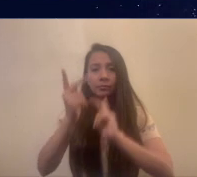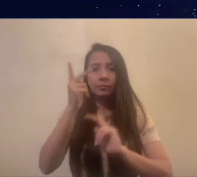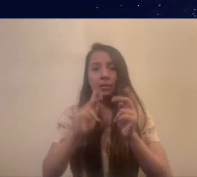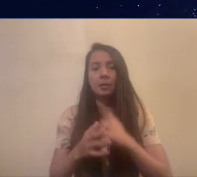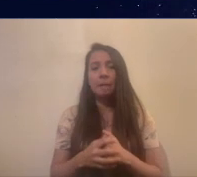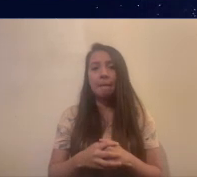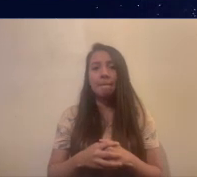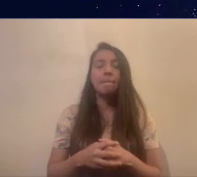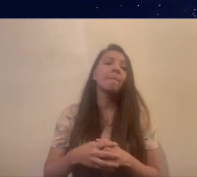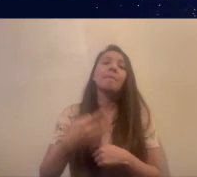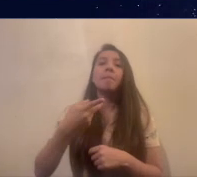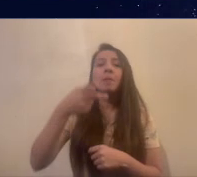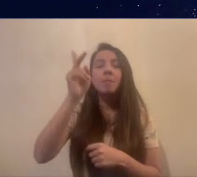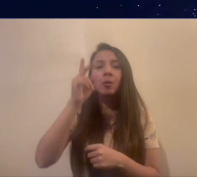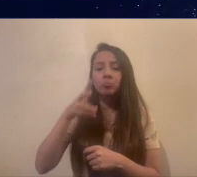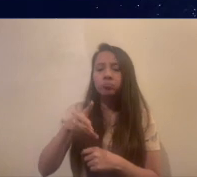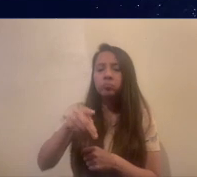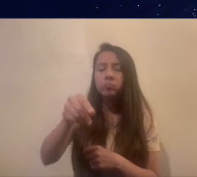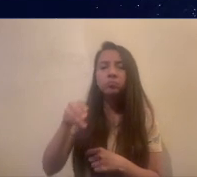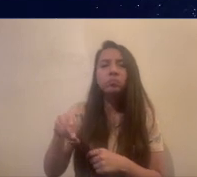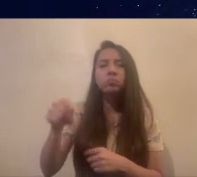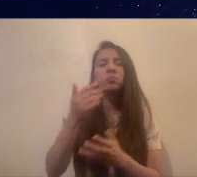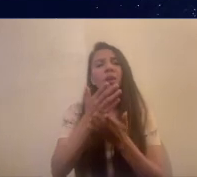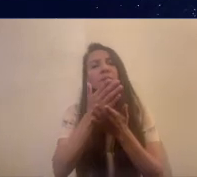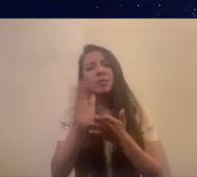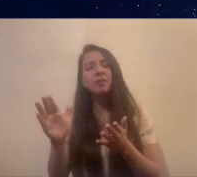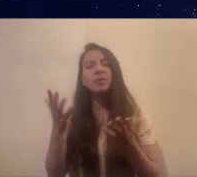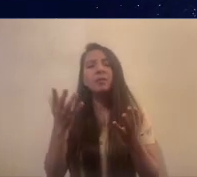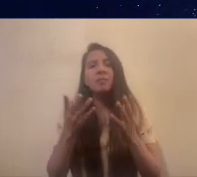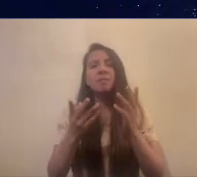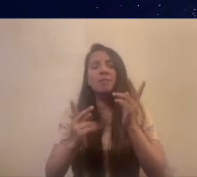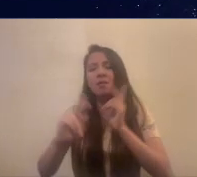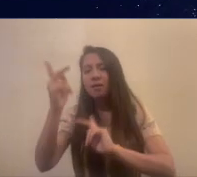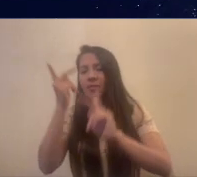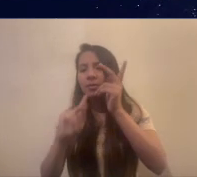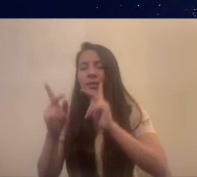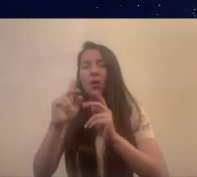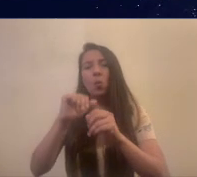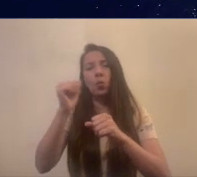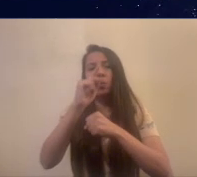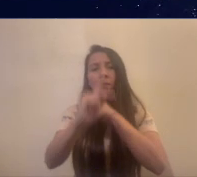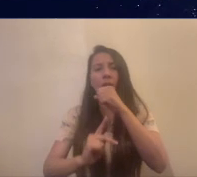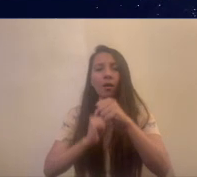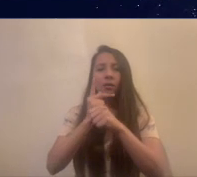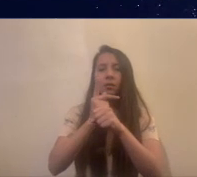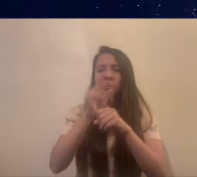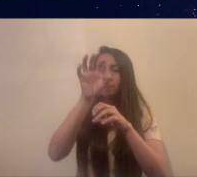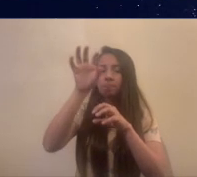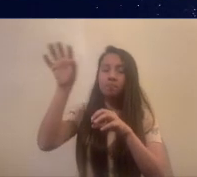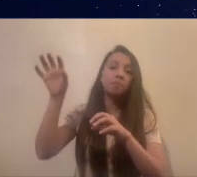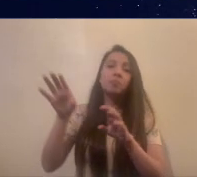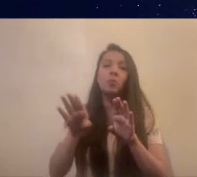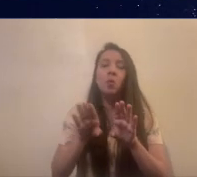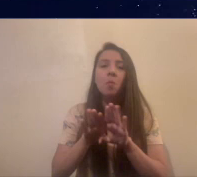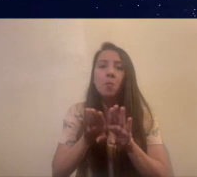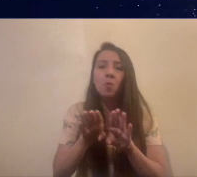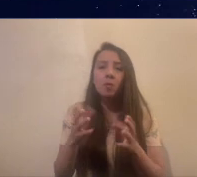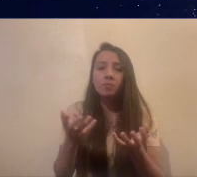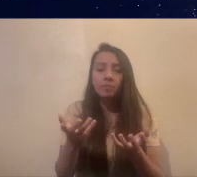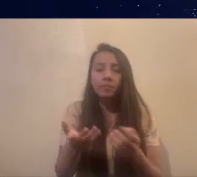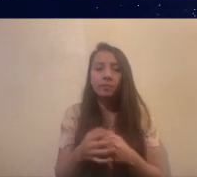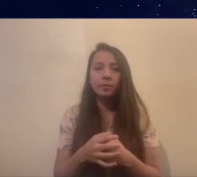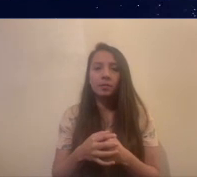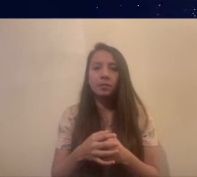Pero, ¿qué es, aparte de los cultivos, lo que queremos hacer también con las plantas en el espacio, en la Luna o en otros planetas? No tocarles música en este